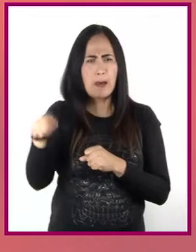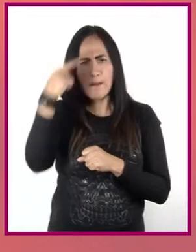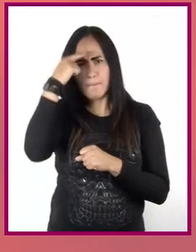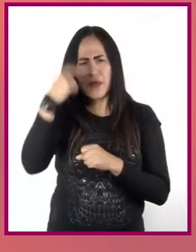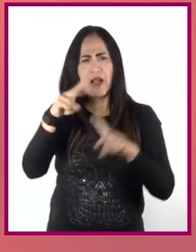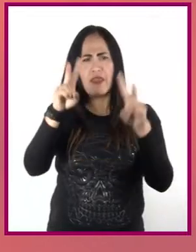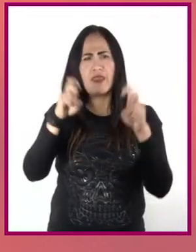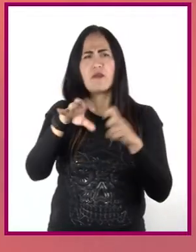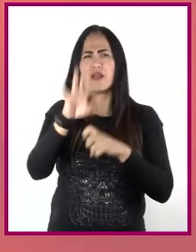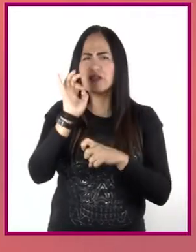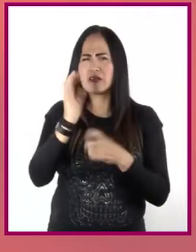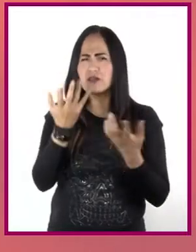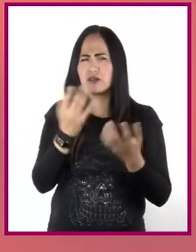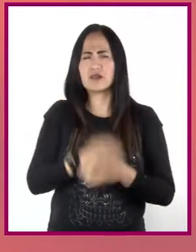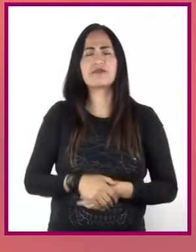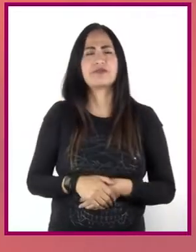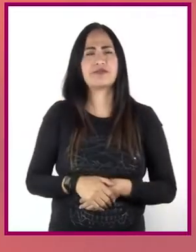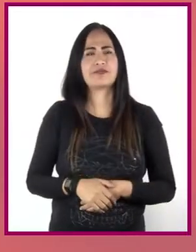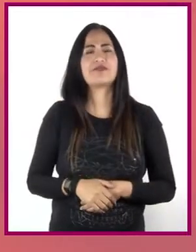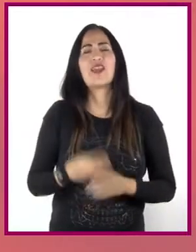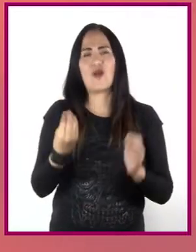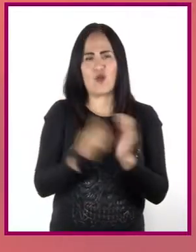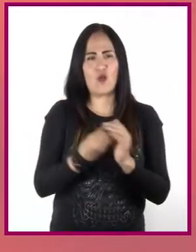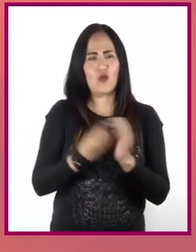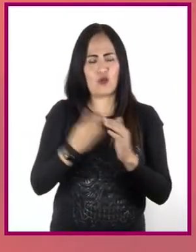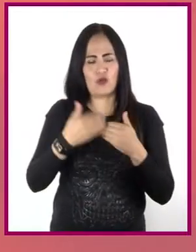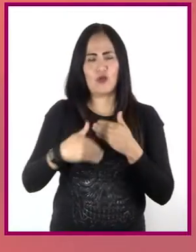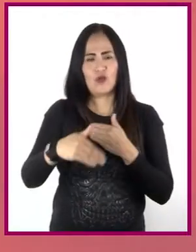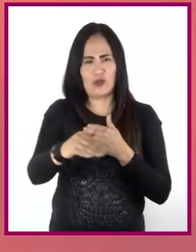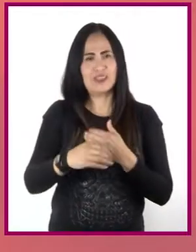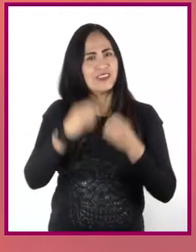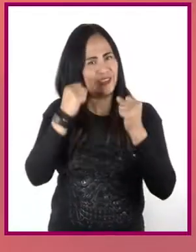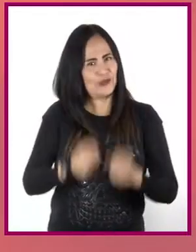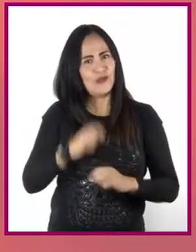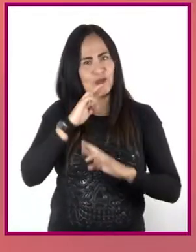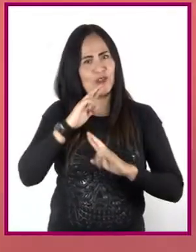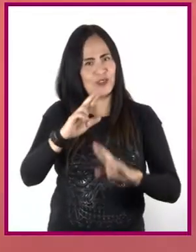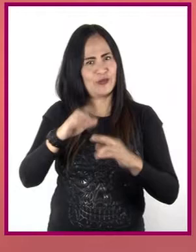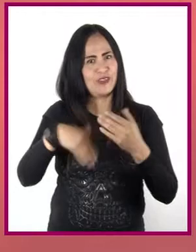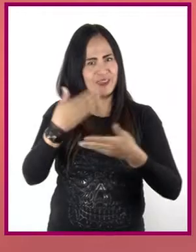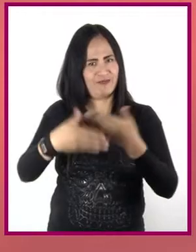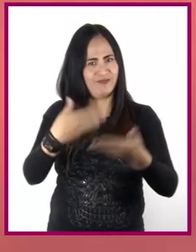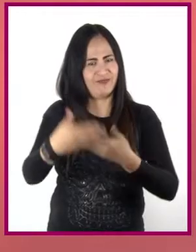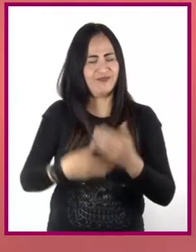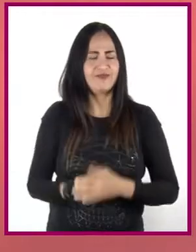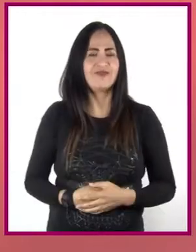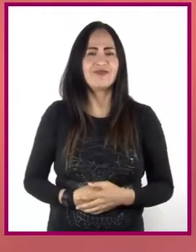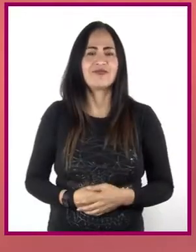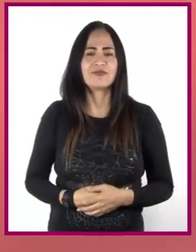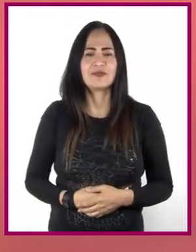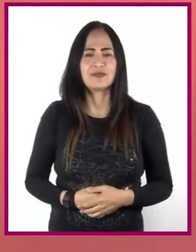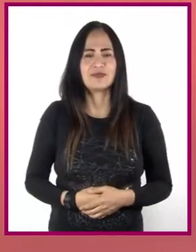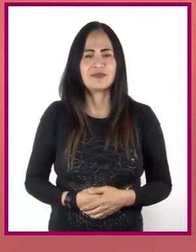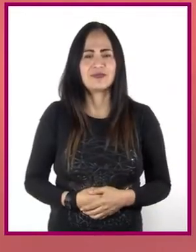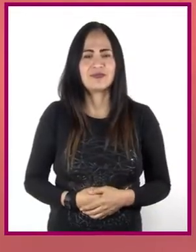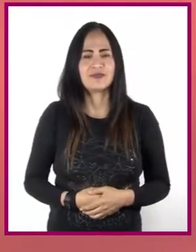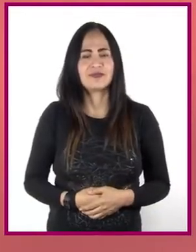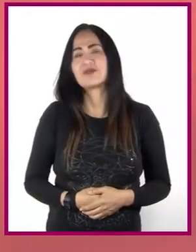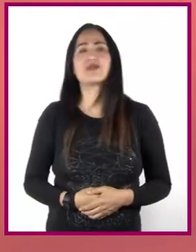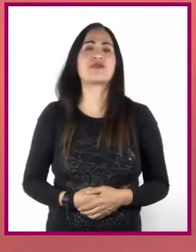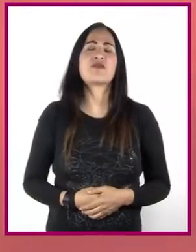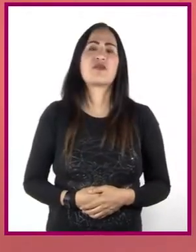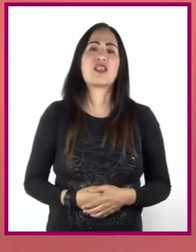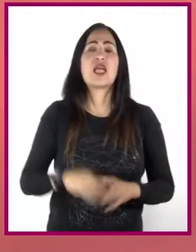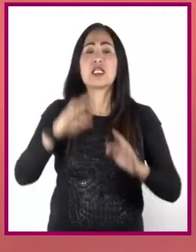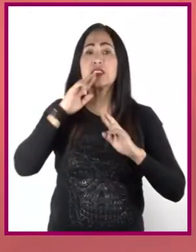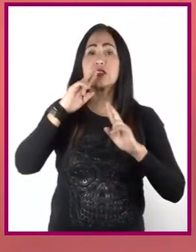nuestro tema? Avancemos en la sesión y seguro encontraremos la respuesta. Justamente en la búsqueda de